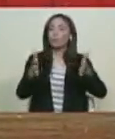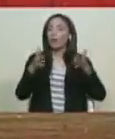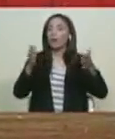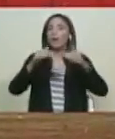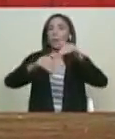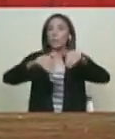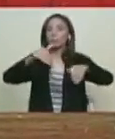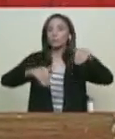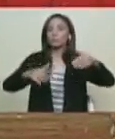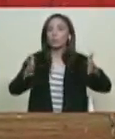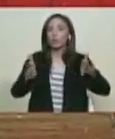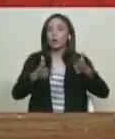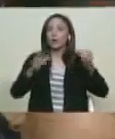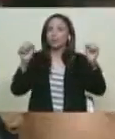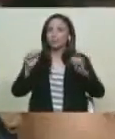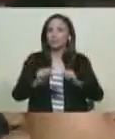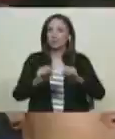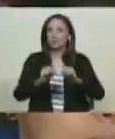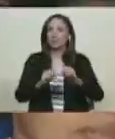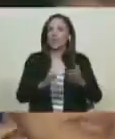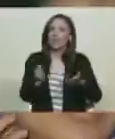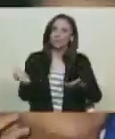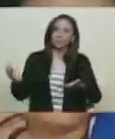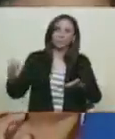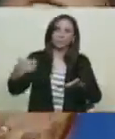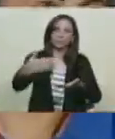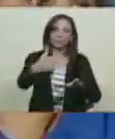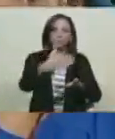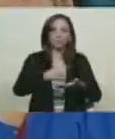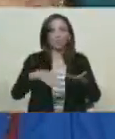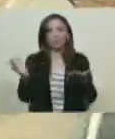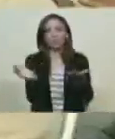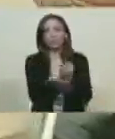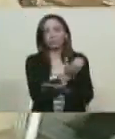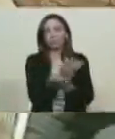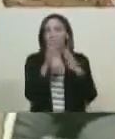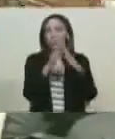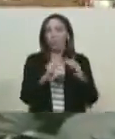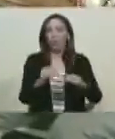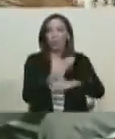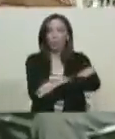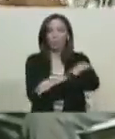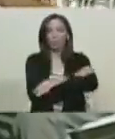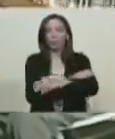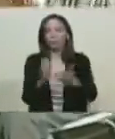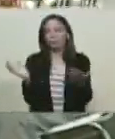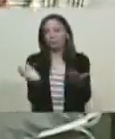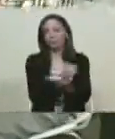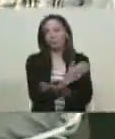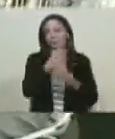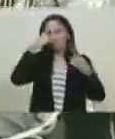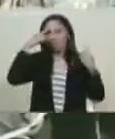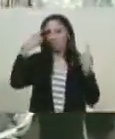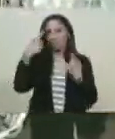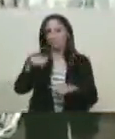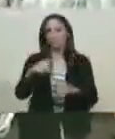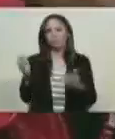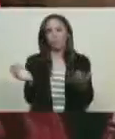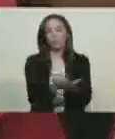presidenciales y vamos a barrer con los candidatos de la oligarquía y de la derecha maltrecha de la